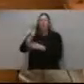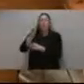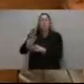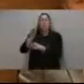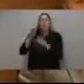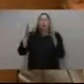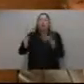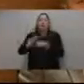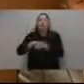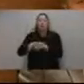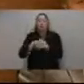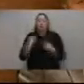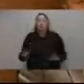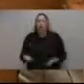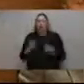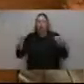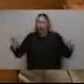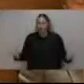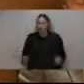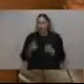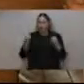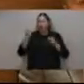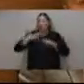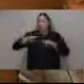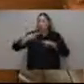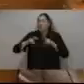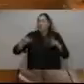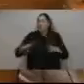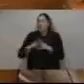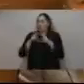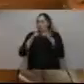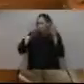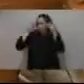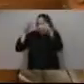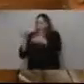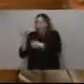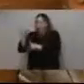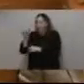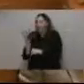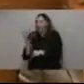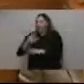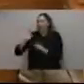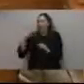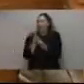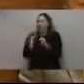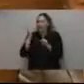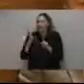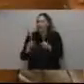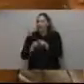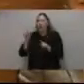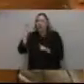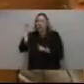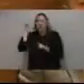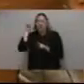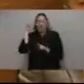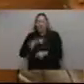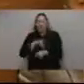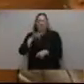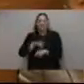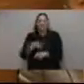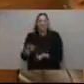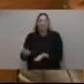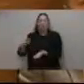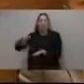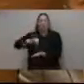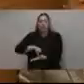la siguiente. ¿Qué actuaciones en materia de política social dirigidas a las personas afectadas por los síndromes de sensibilización central van a